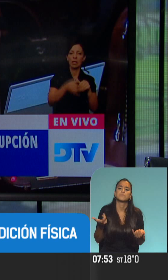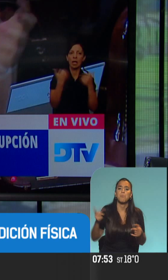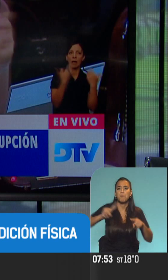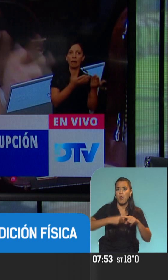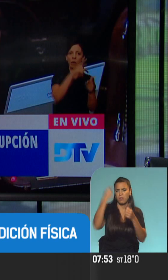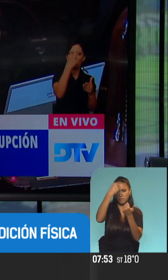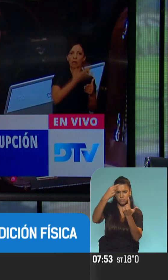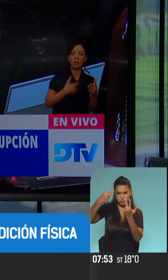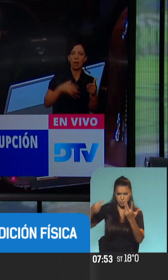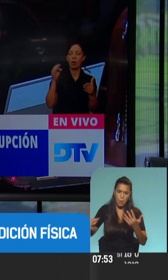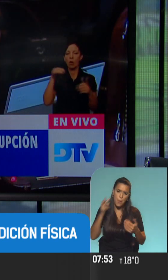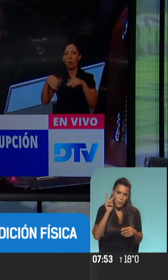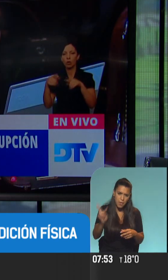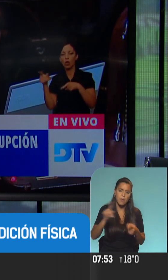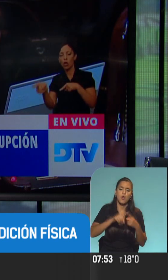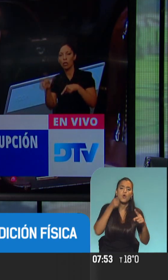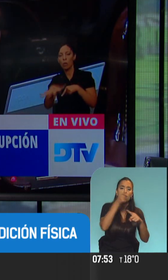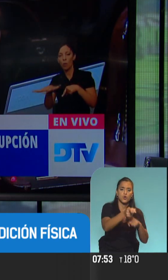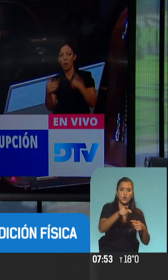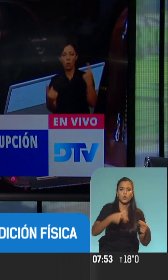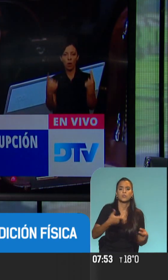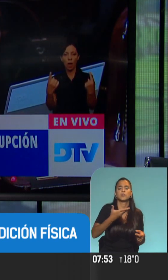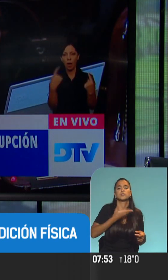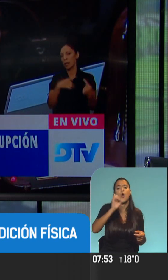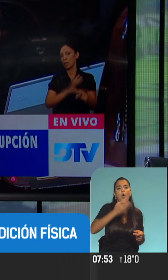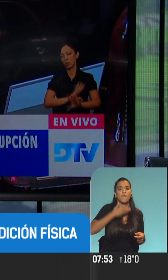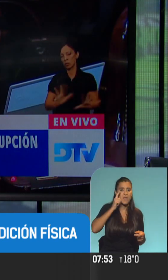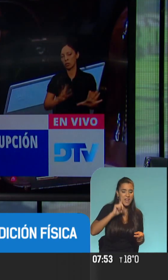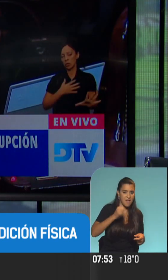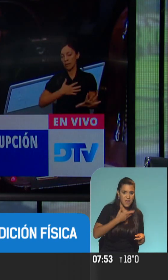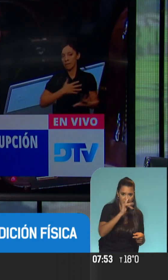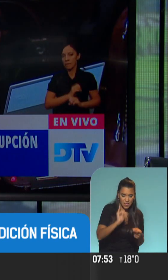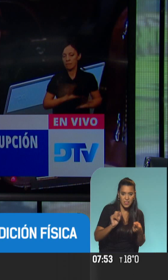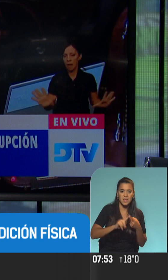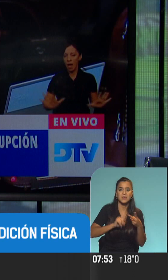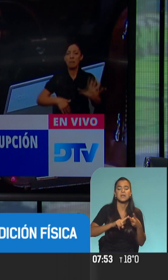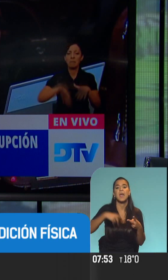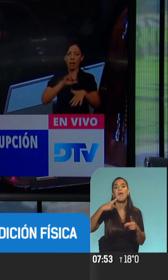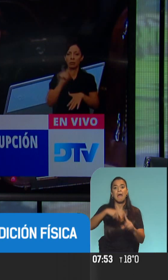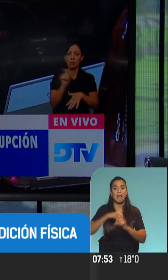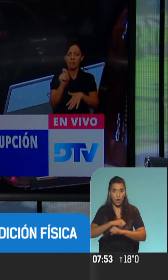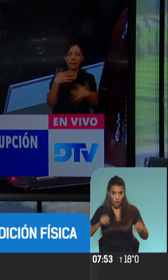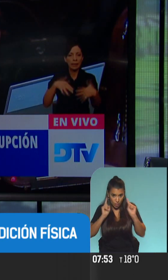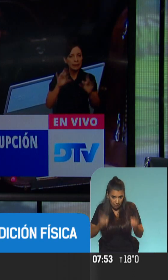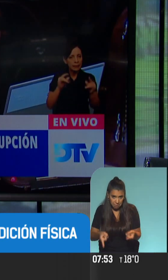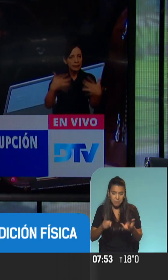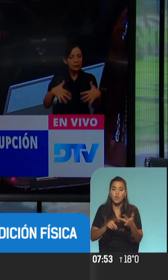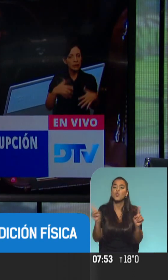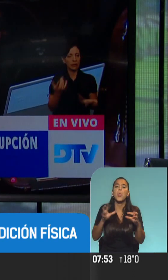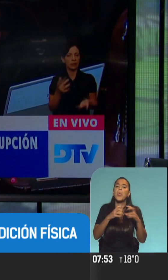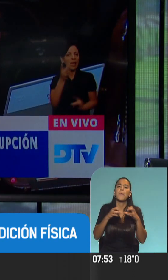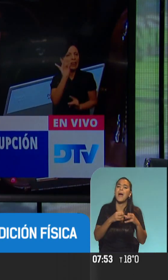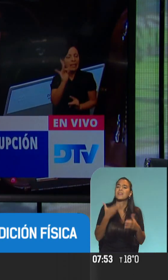político lo hemos visto contra ofelia fernández también contra elisa carrió se trata de esto no de debate y